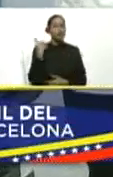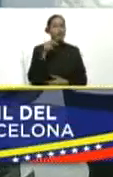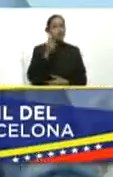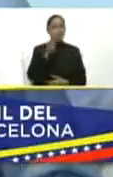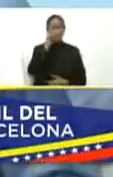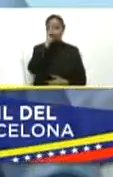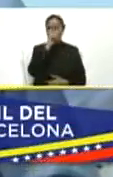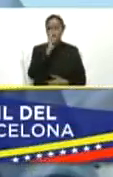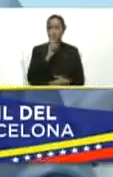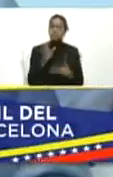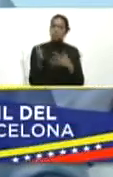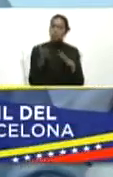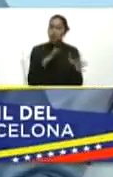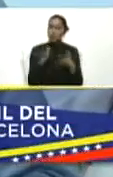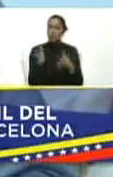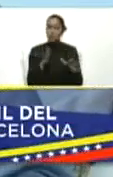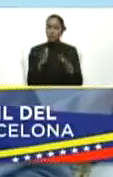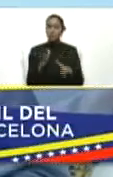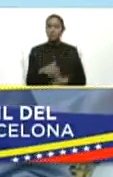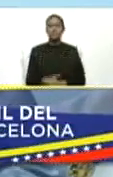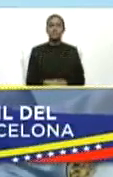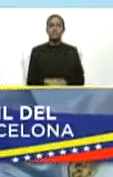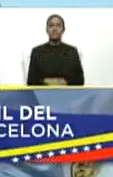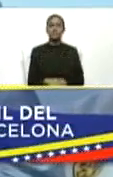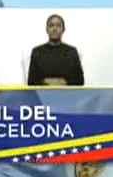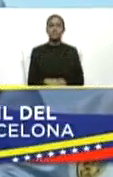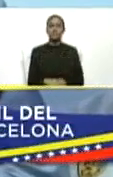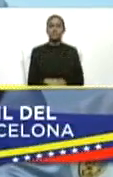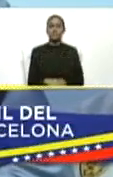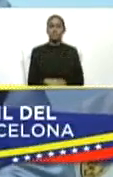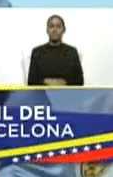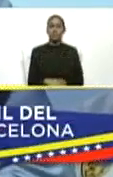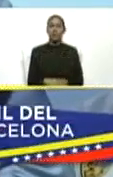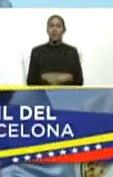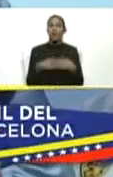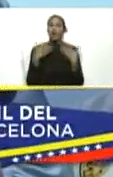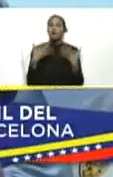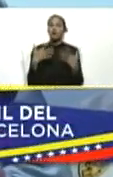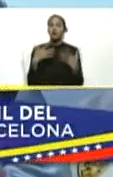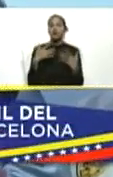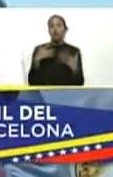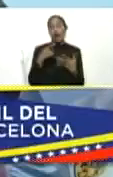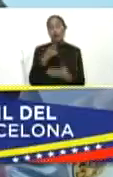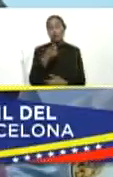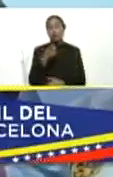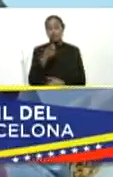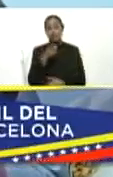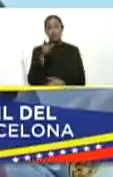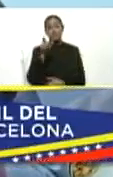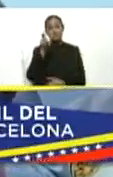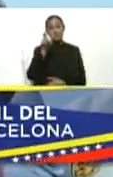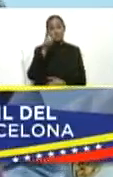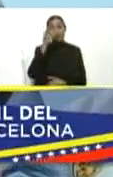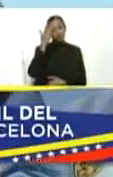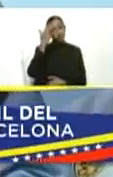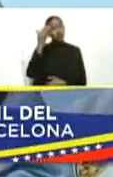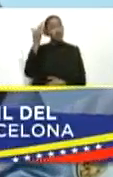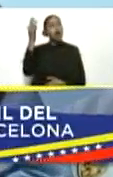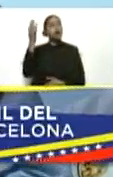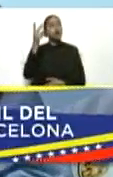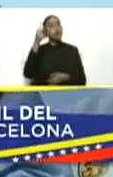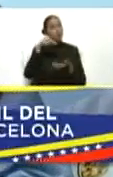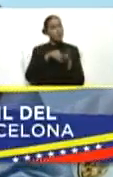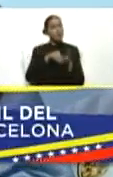Y ellos tuvieron una revelación con un sueño. 2022, me